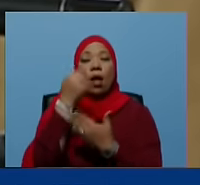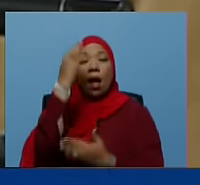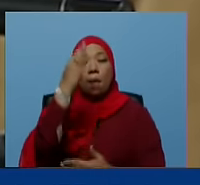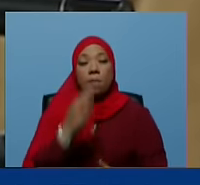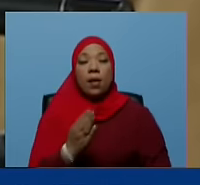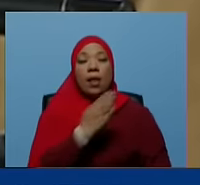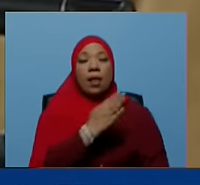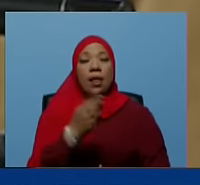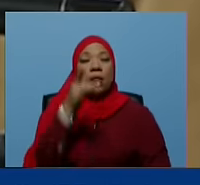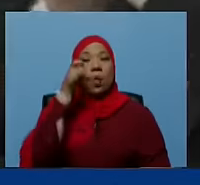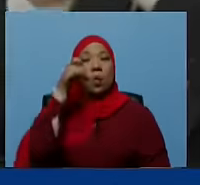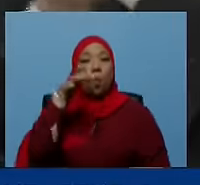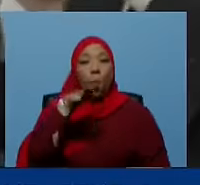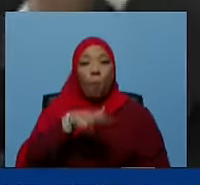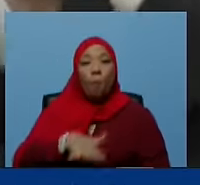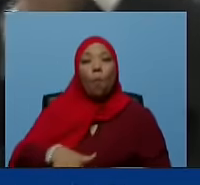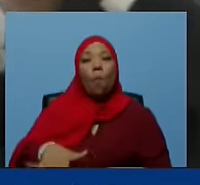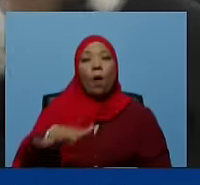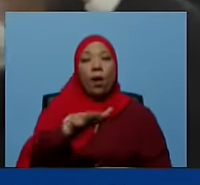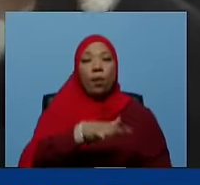gracias.